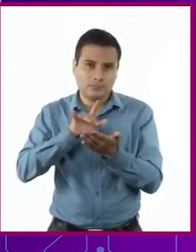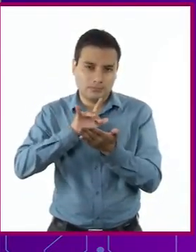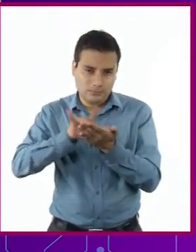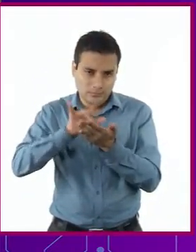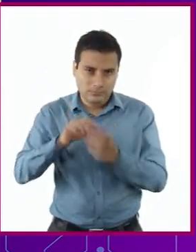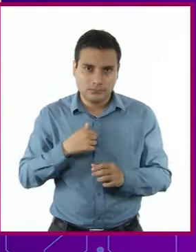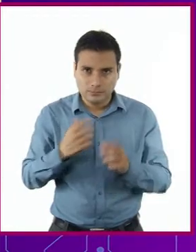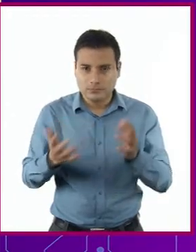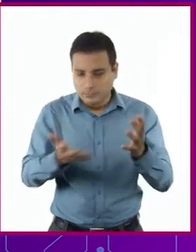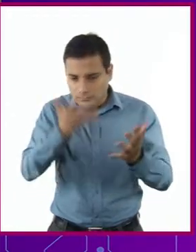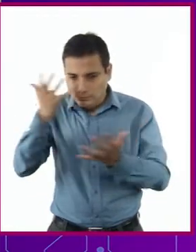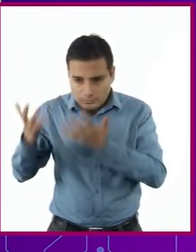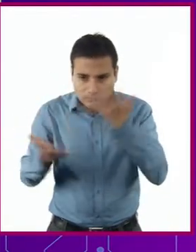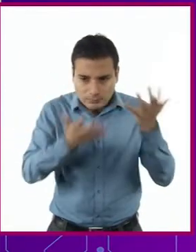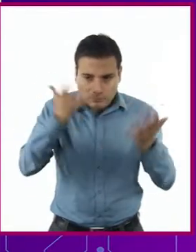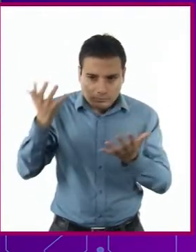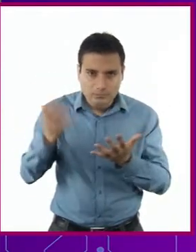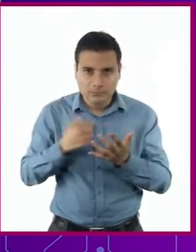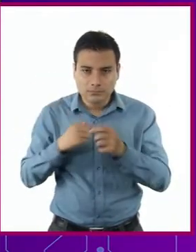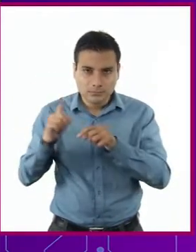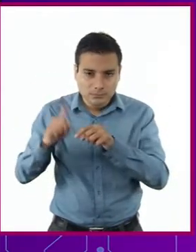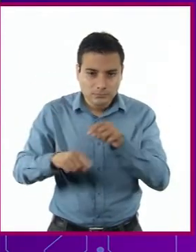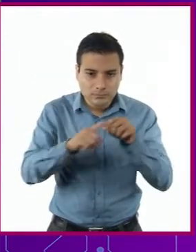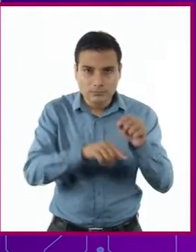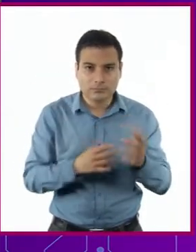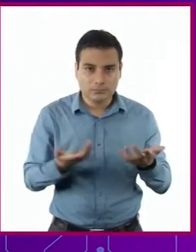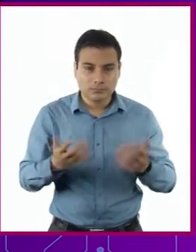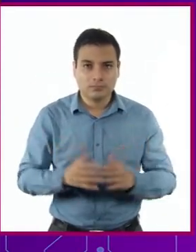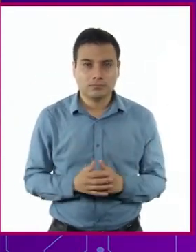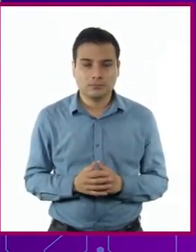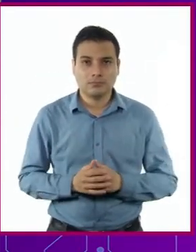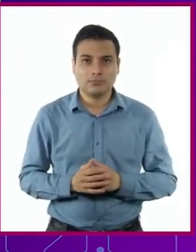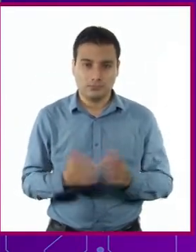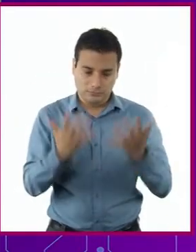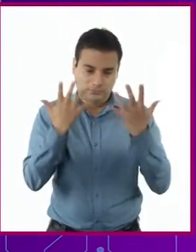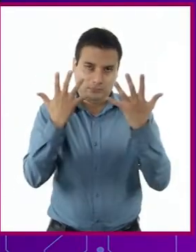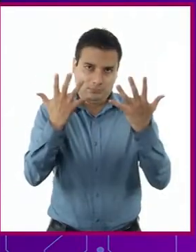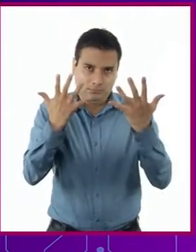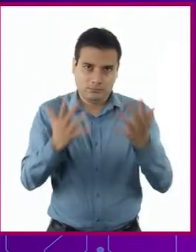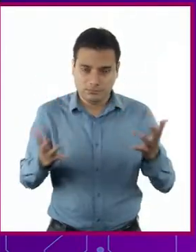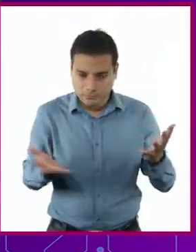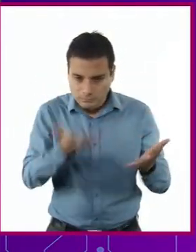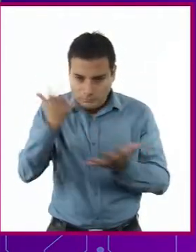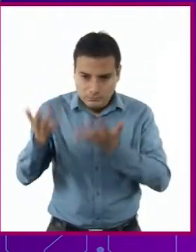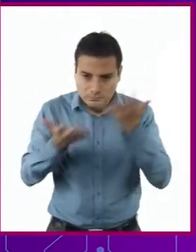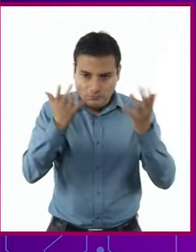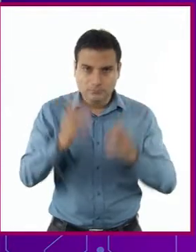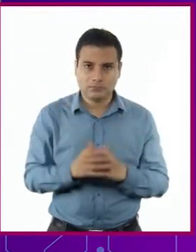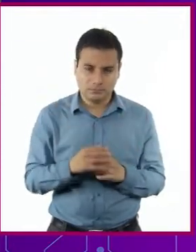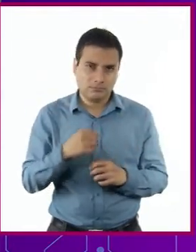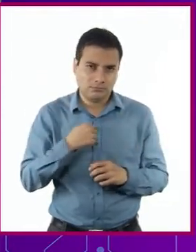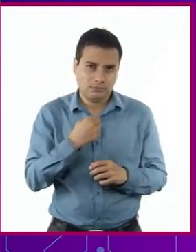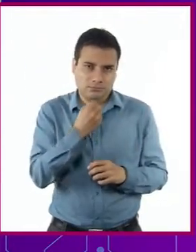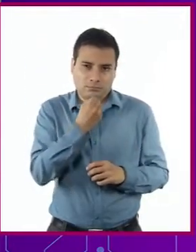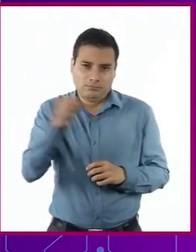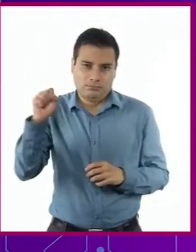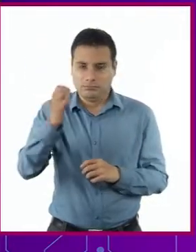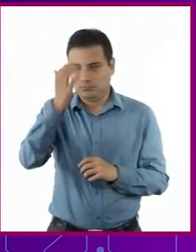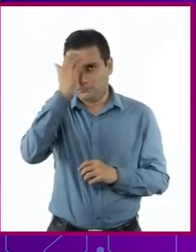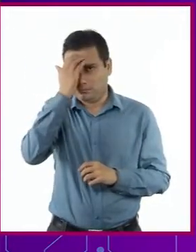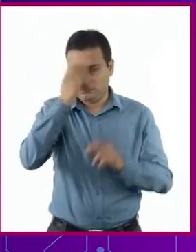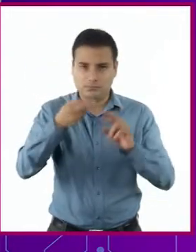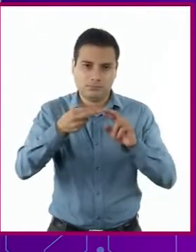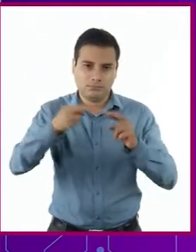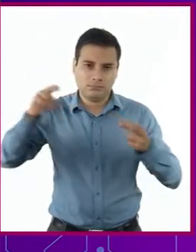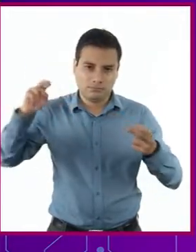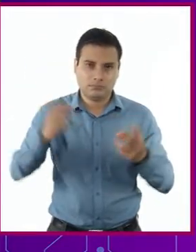quitar pedazos de losas, pedazos de concreto con las manos. Tengo cierta habilidad con cuerdas y me